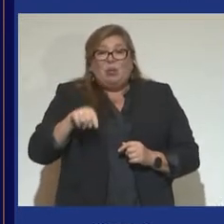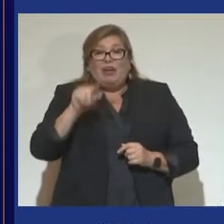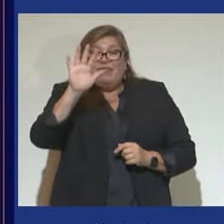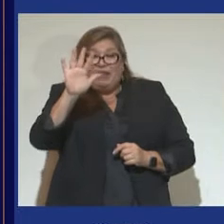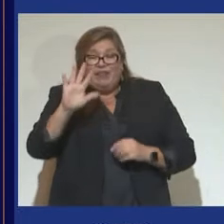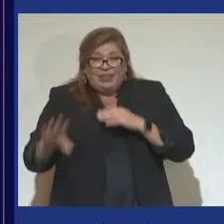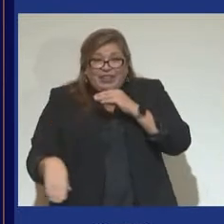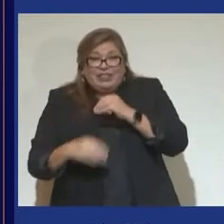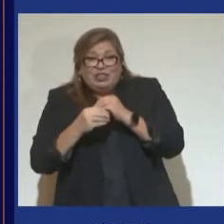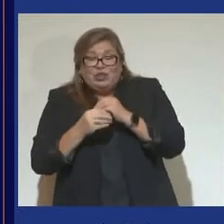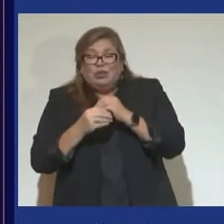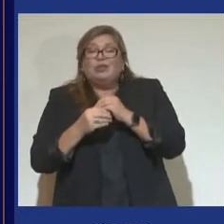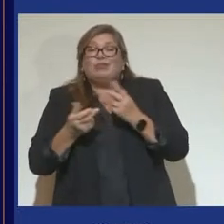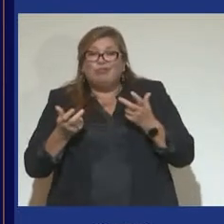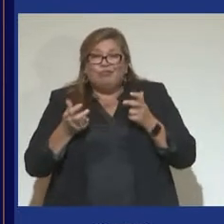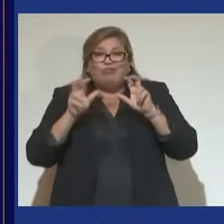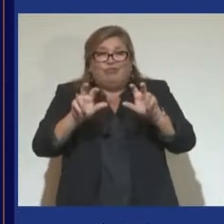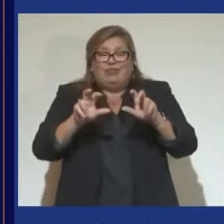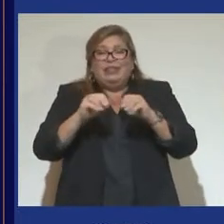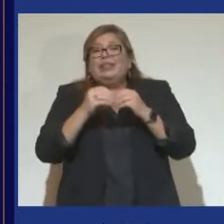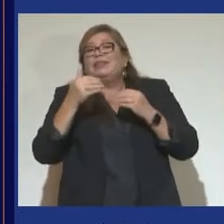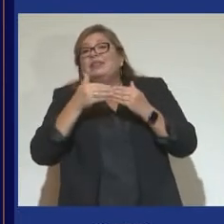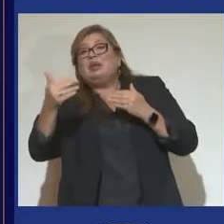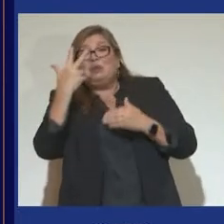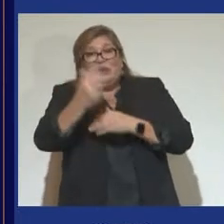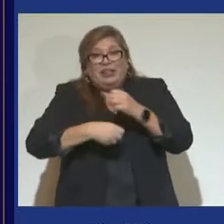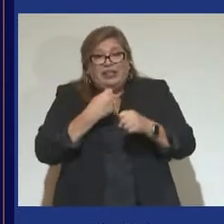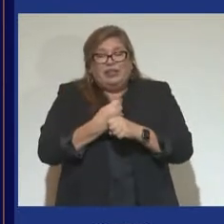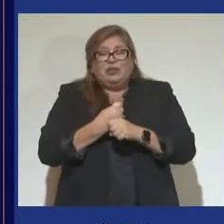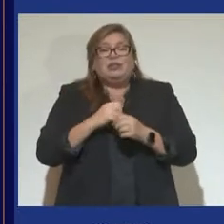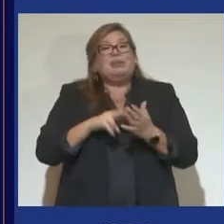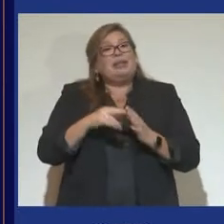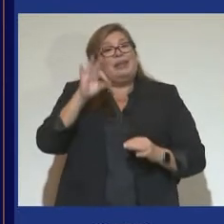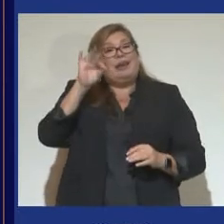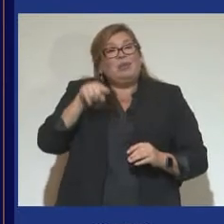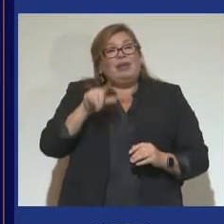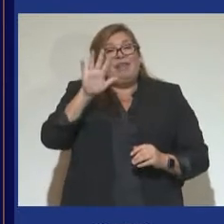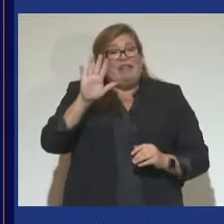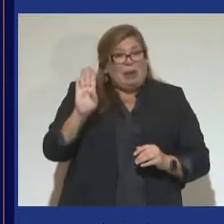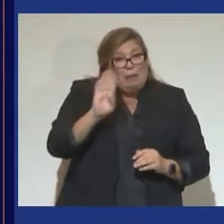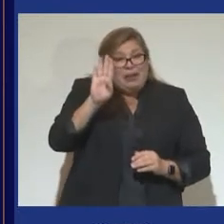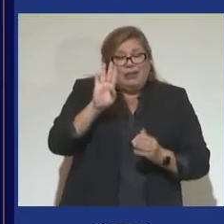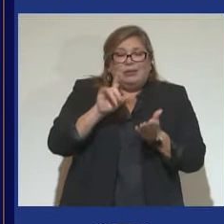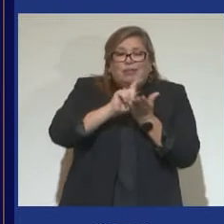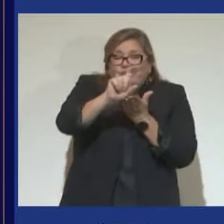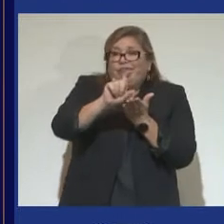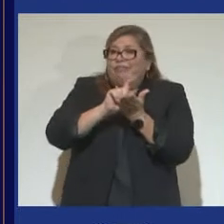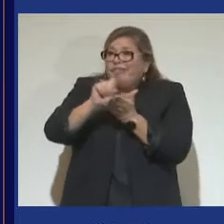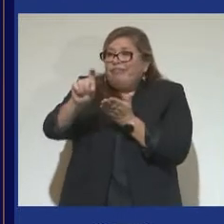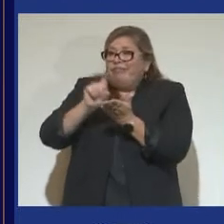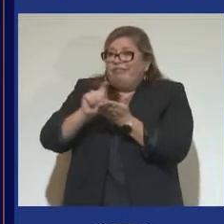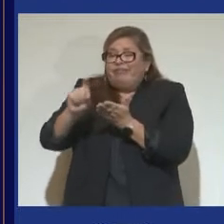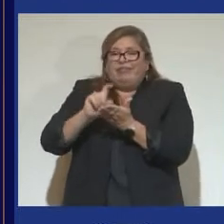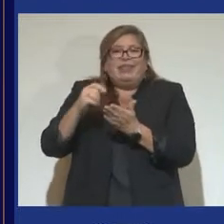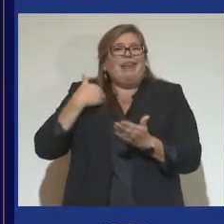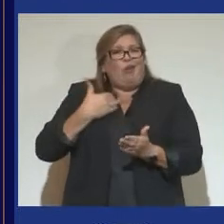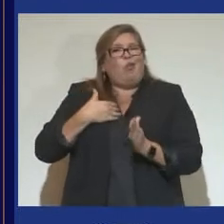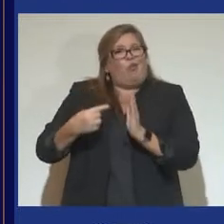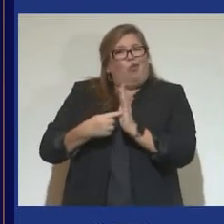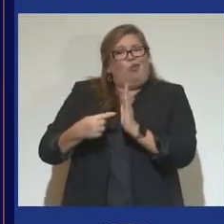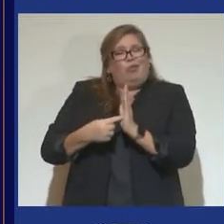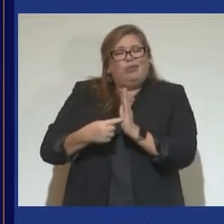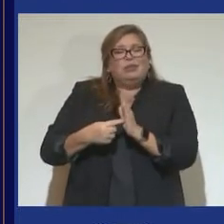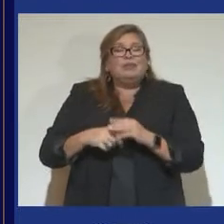y de cuidados de salud y 6.5 mil millones adicionales por los próximos tres años o sea que 9.5 mil millones para pagar esas